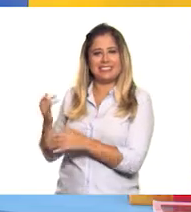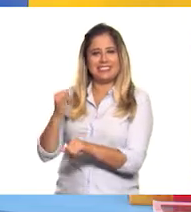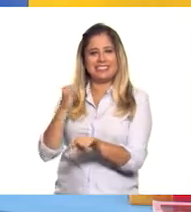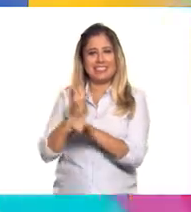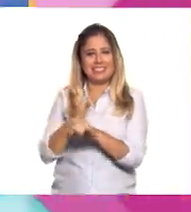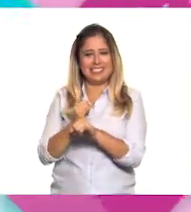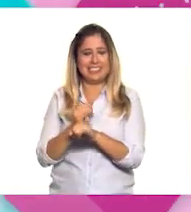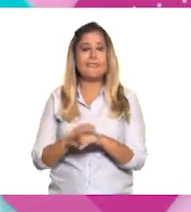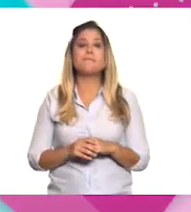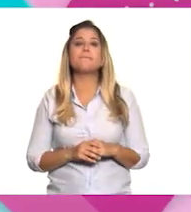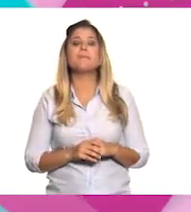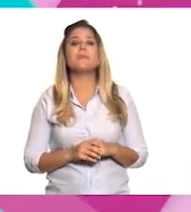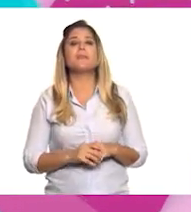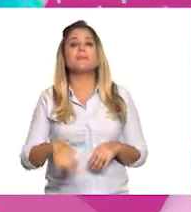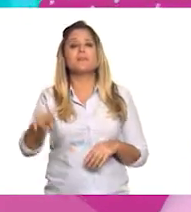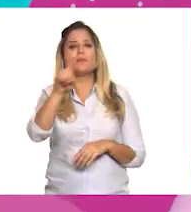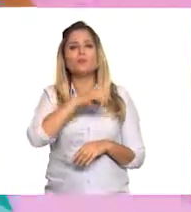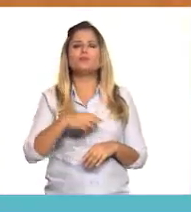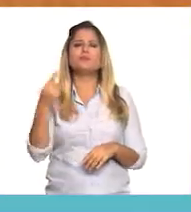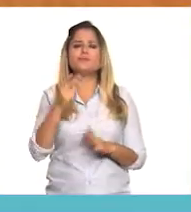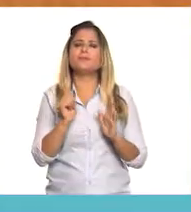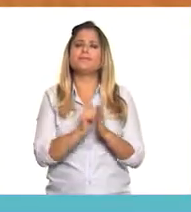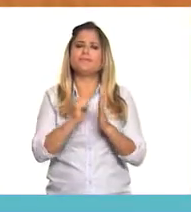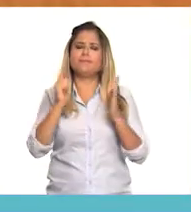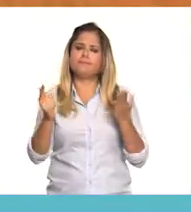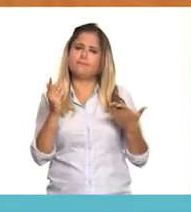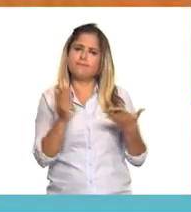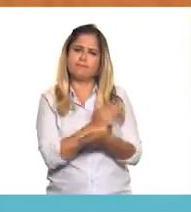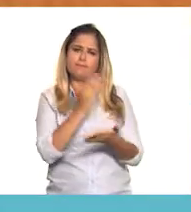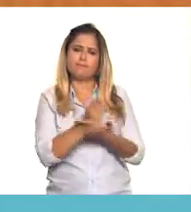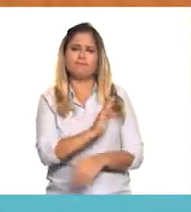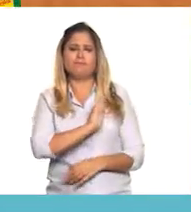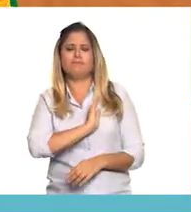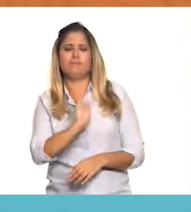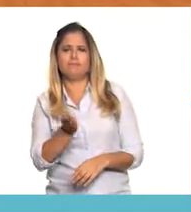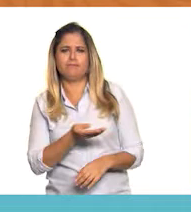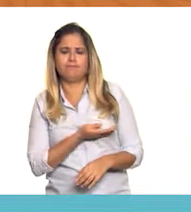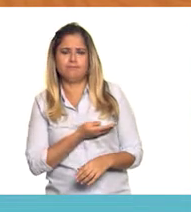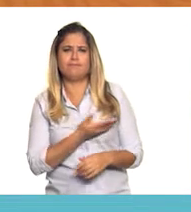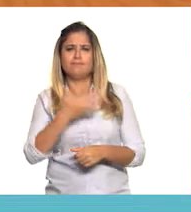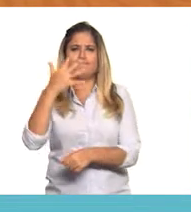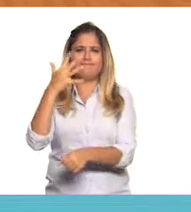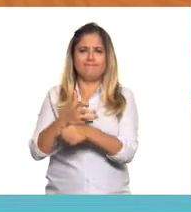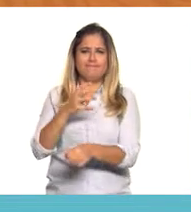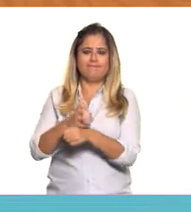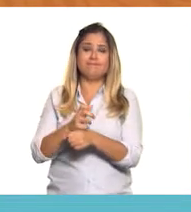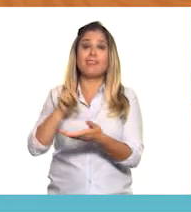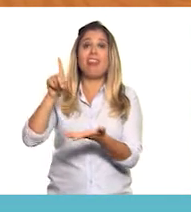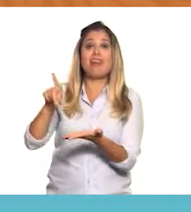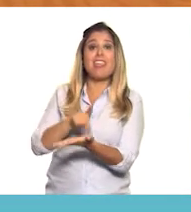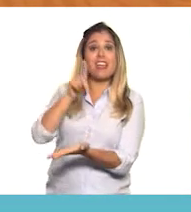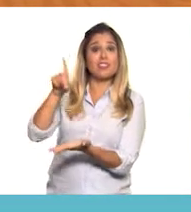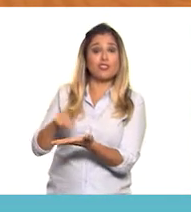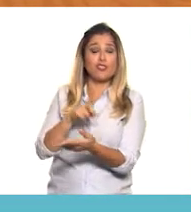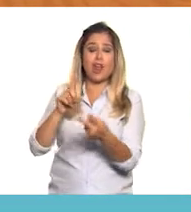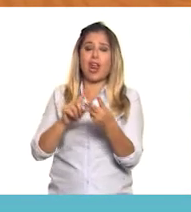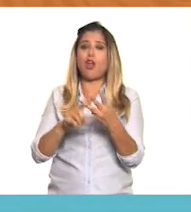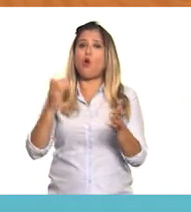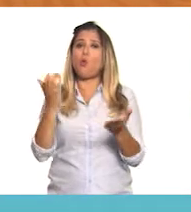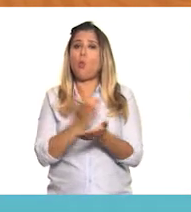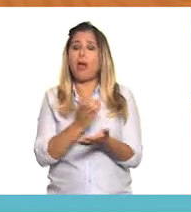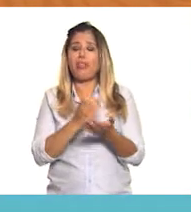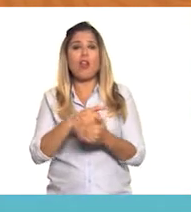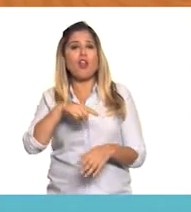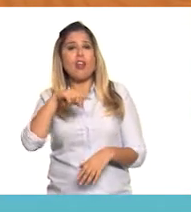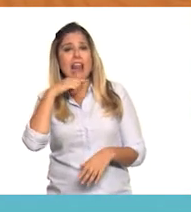Ah, muy bien. Pues vamos a necesitar nuestro libro de texto, español exactamente, quinto grado, nuestro diccionario, cuaderno y lápiz